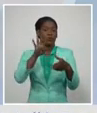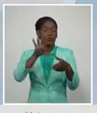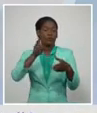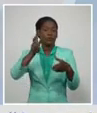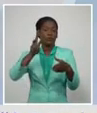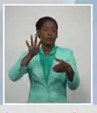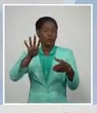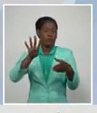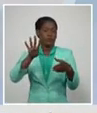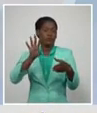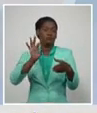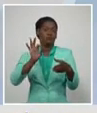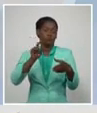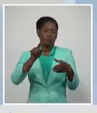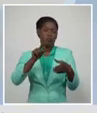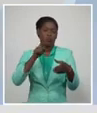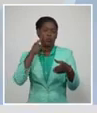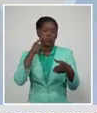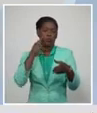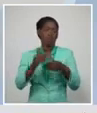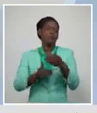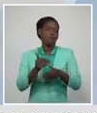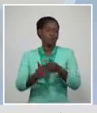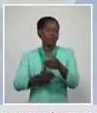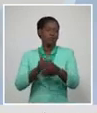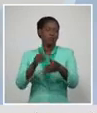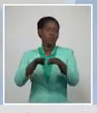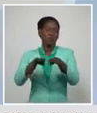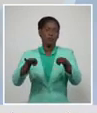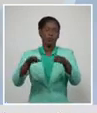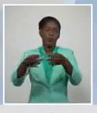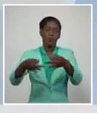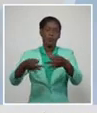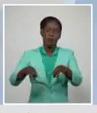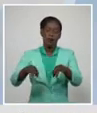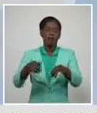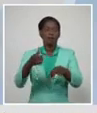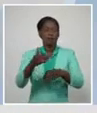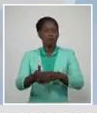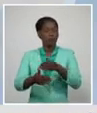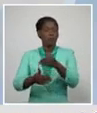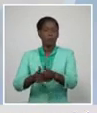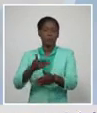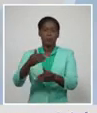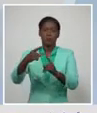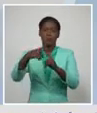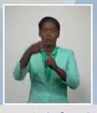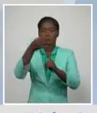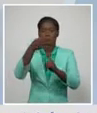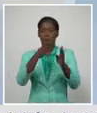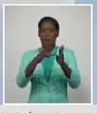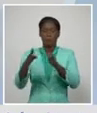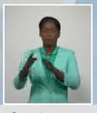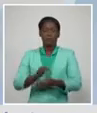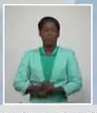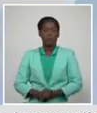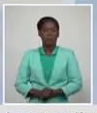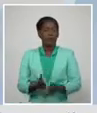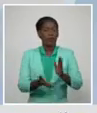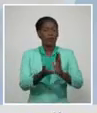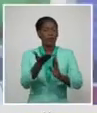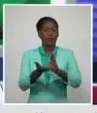4.434, con una evolución clínica estable. Se dieron 858 altas